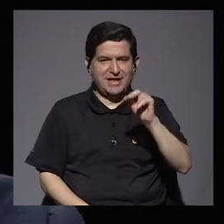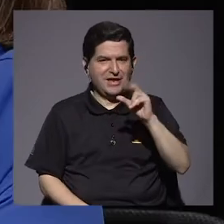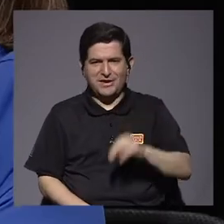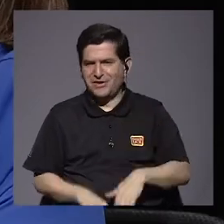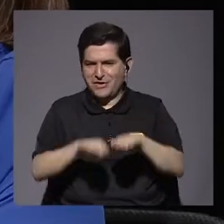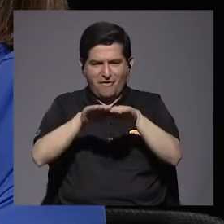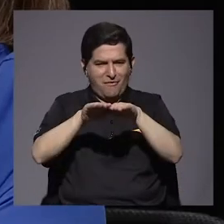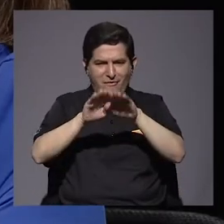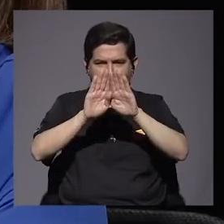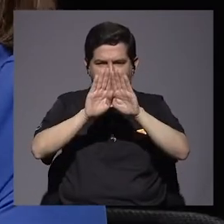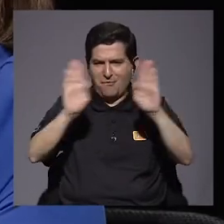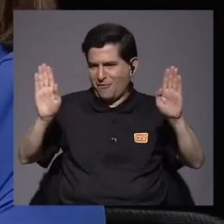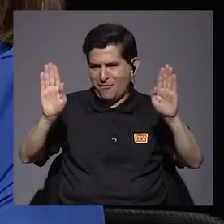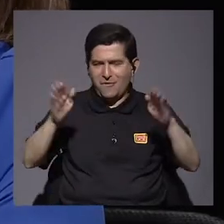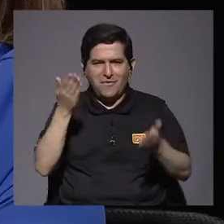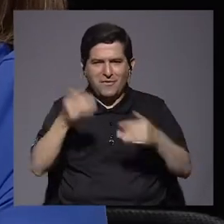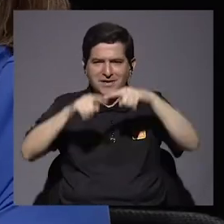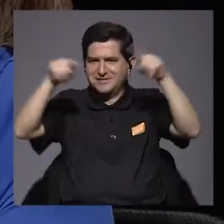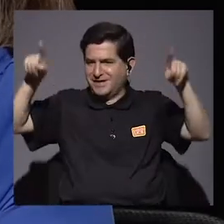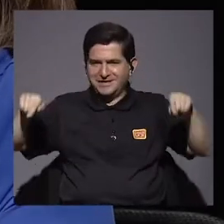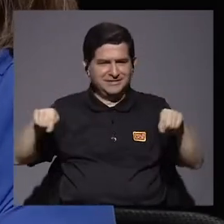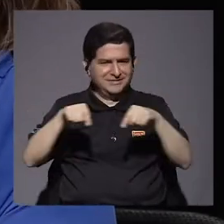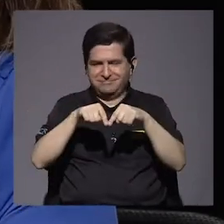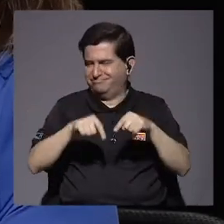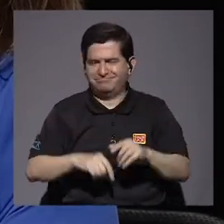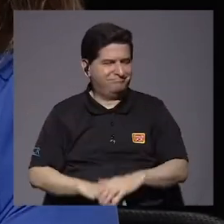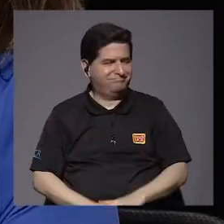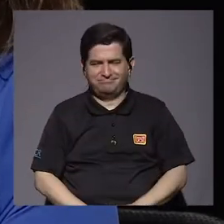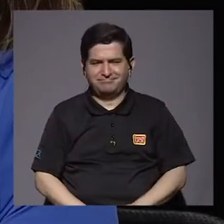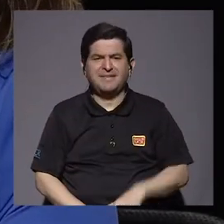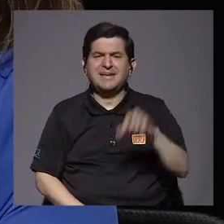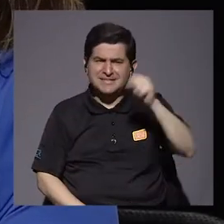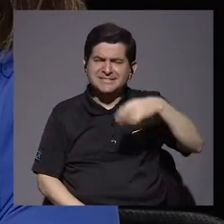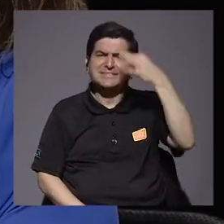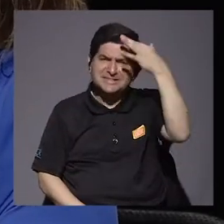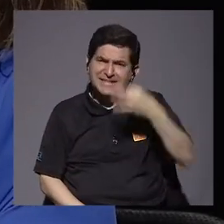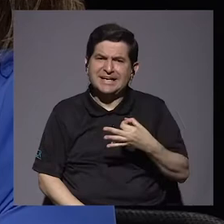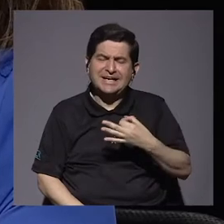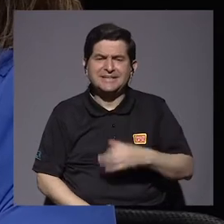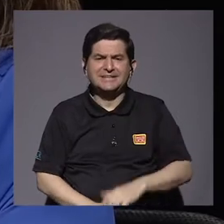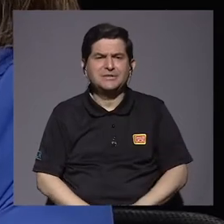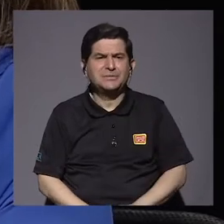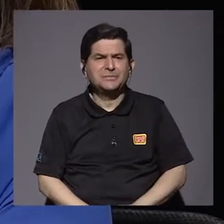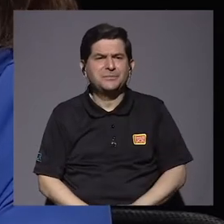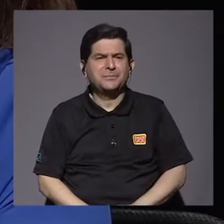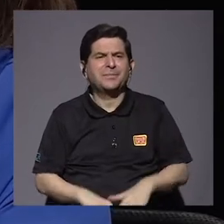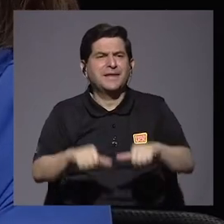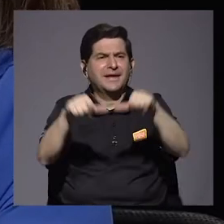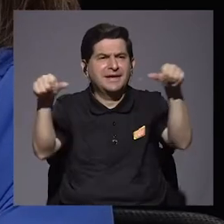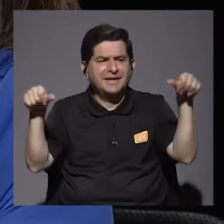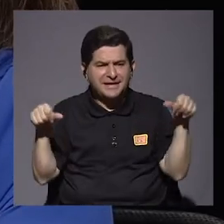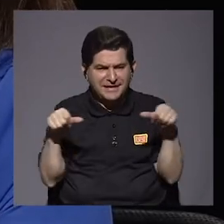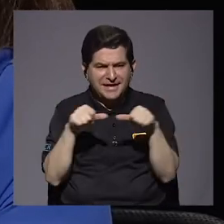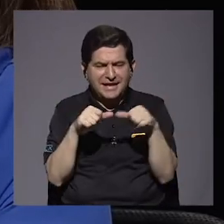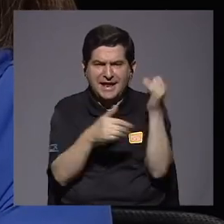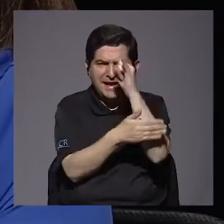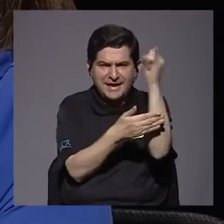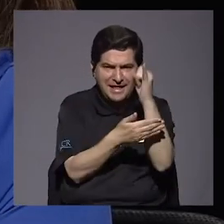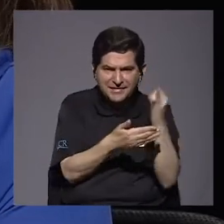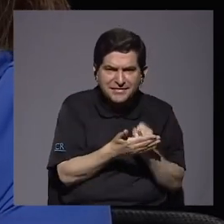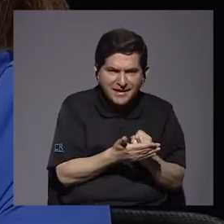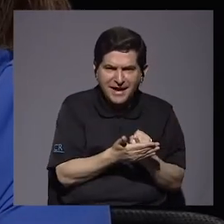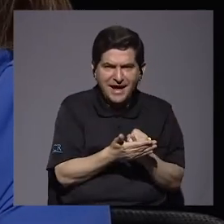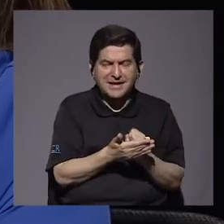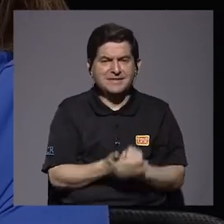plana de ver el arte en una pantalla. Y sí creo que el sector artístico ha